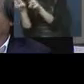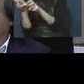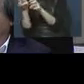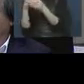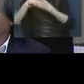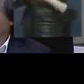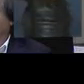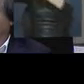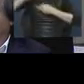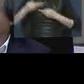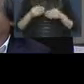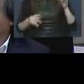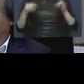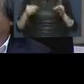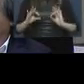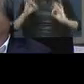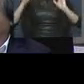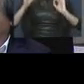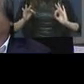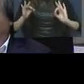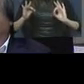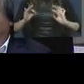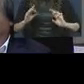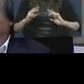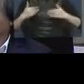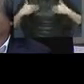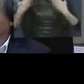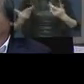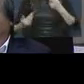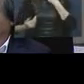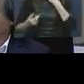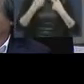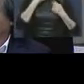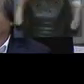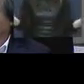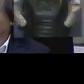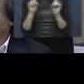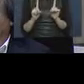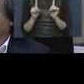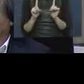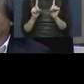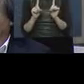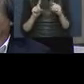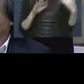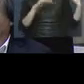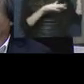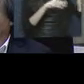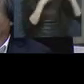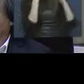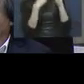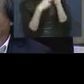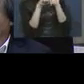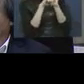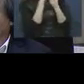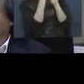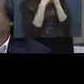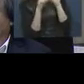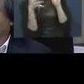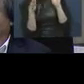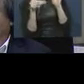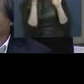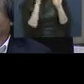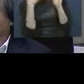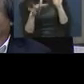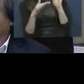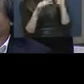garantía para todas las partes. Sin embargo, a poco andar se ha demostrado que hay algunas situaciones que corregir. Hay varios aspectos que